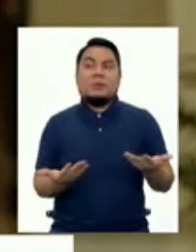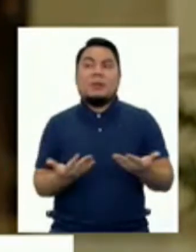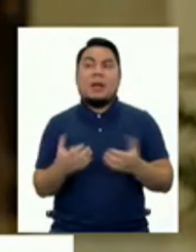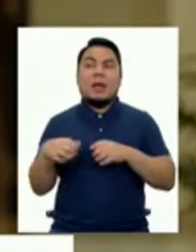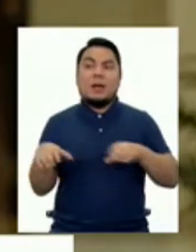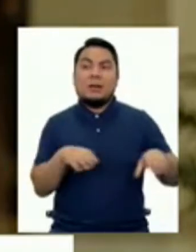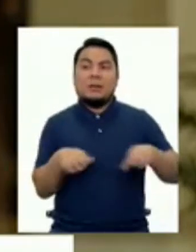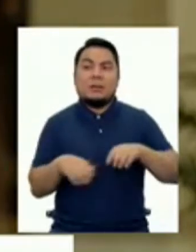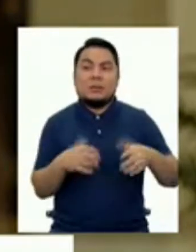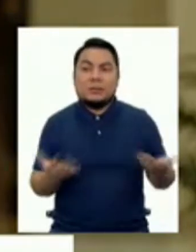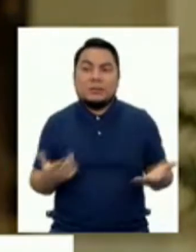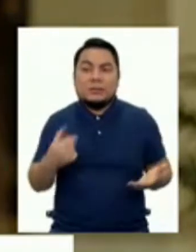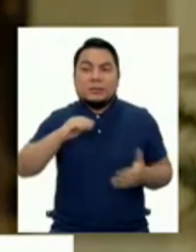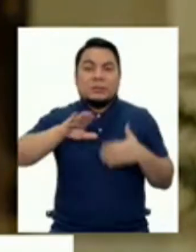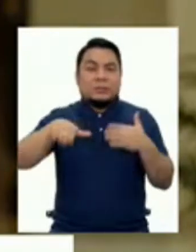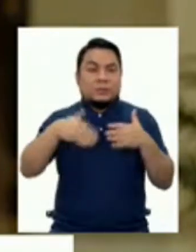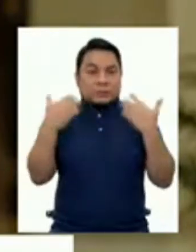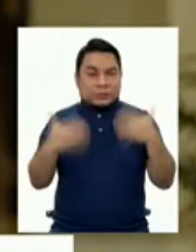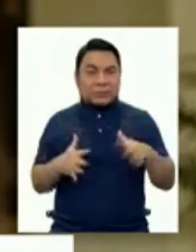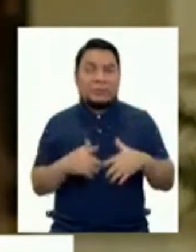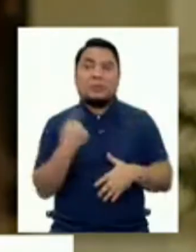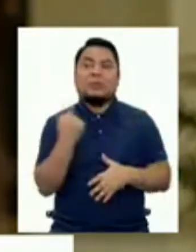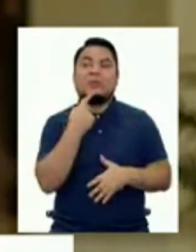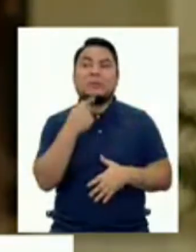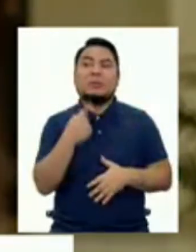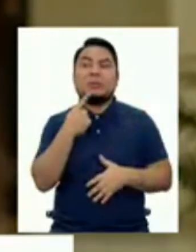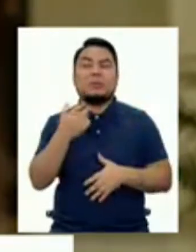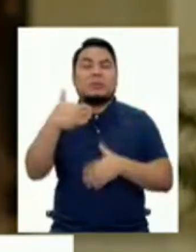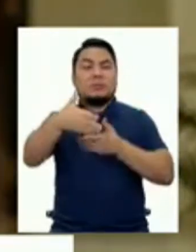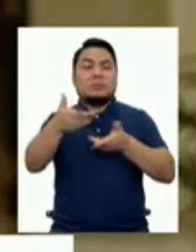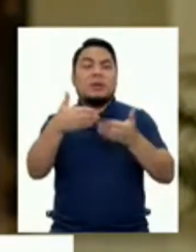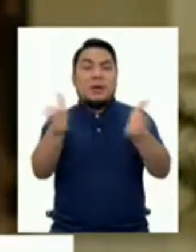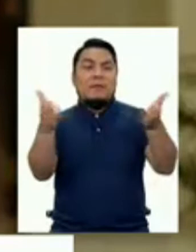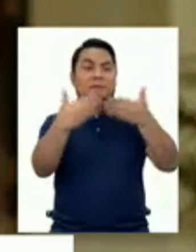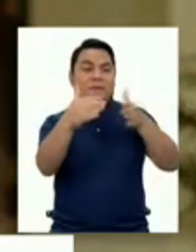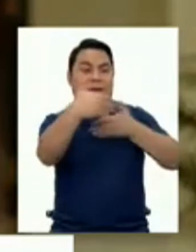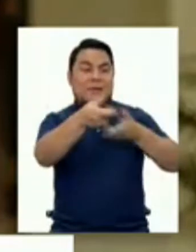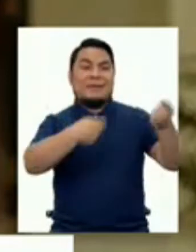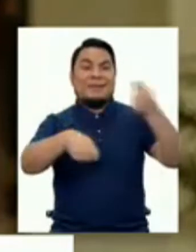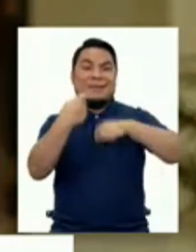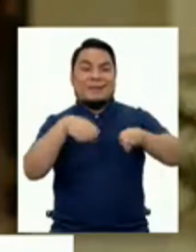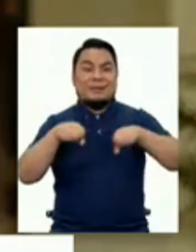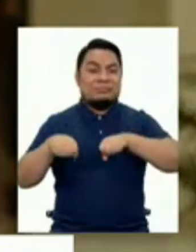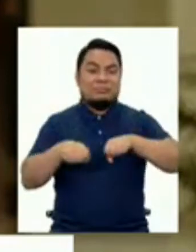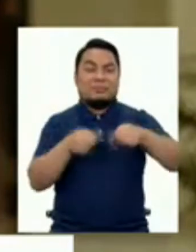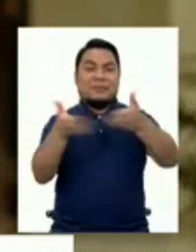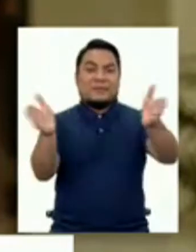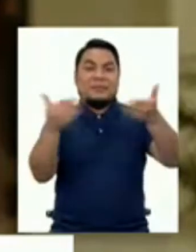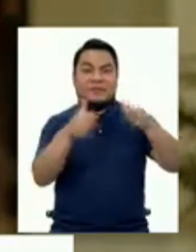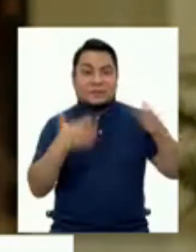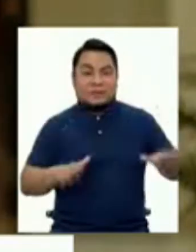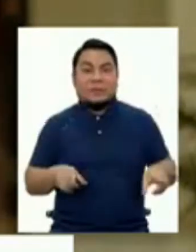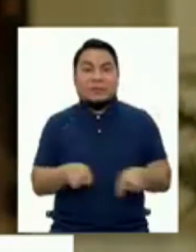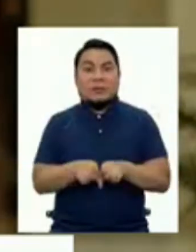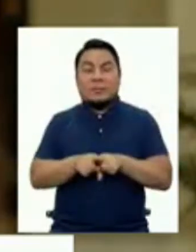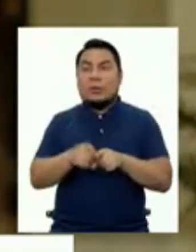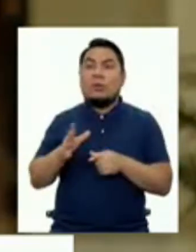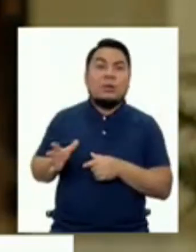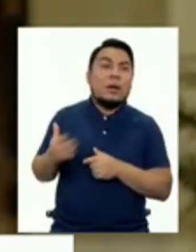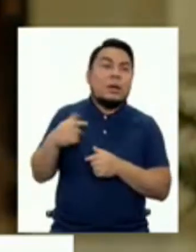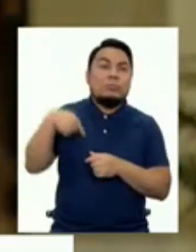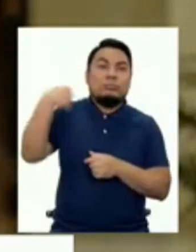a hacer la apertura ya, no solamente de centros comerciales, sino de las tiendas en